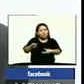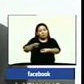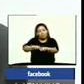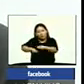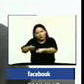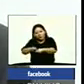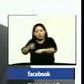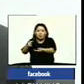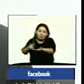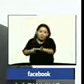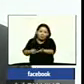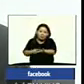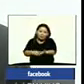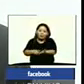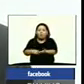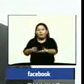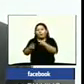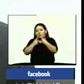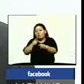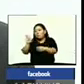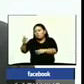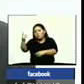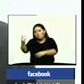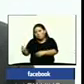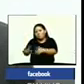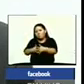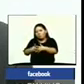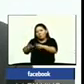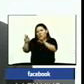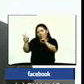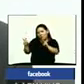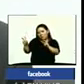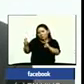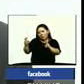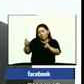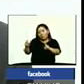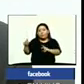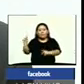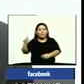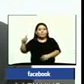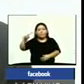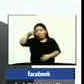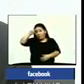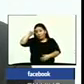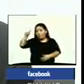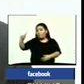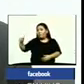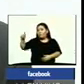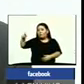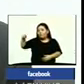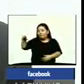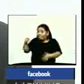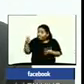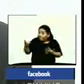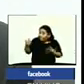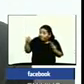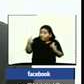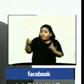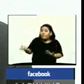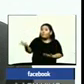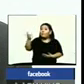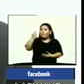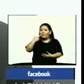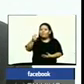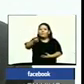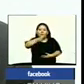en curso con la administración Trump respecto al tema del TPS, esperemos algunas noticias positivas en ese